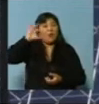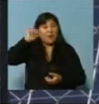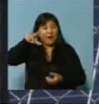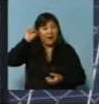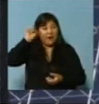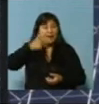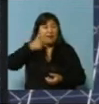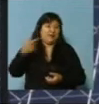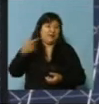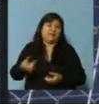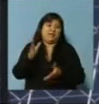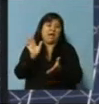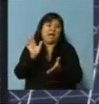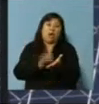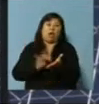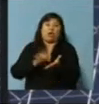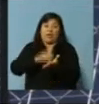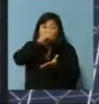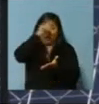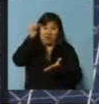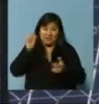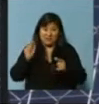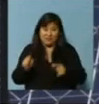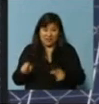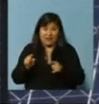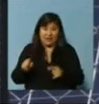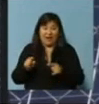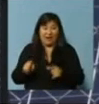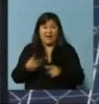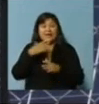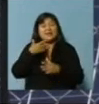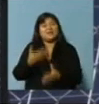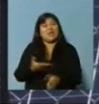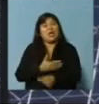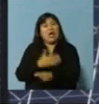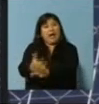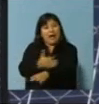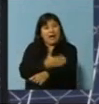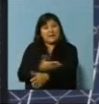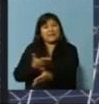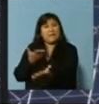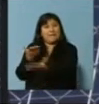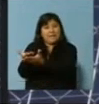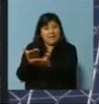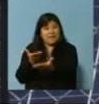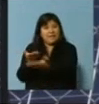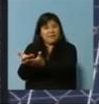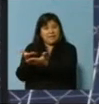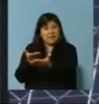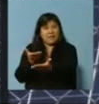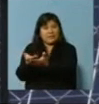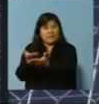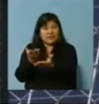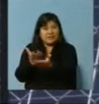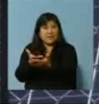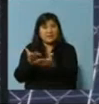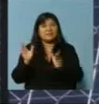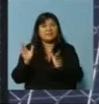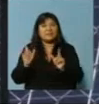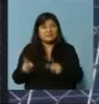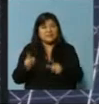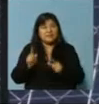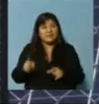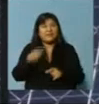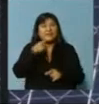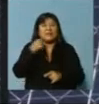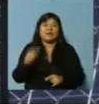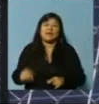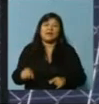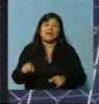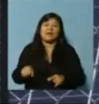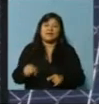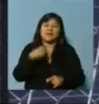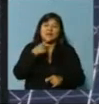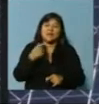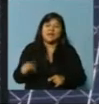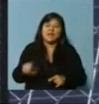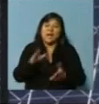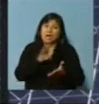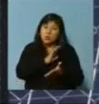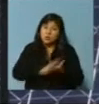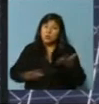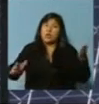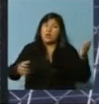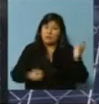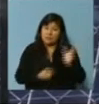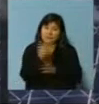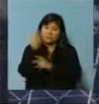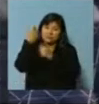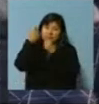los escuchó, las peticiones, las necesidades que hay en esta comunidad. Y ahora con esta nueva obra,